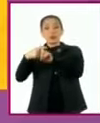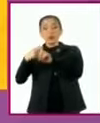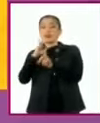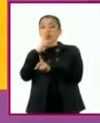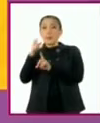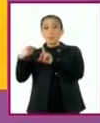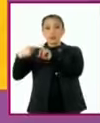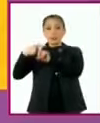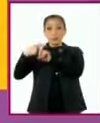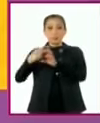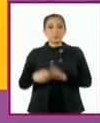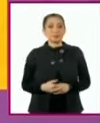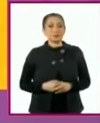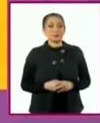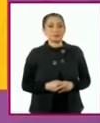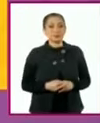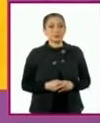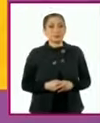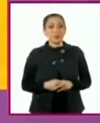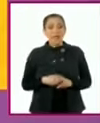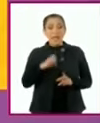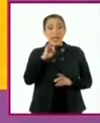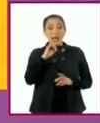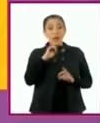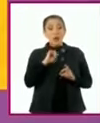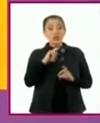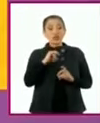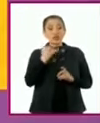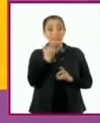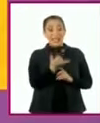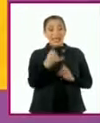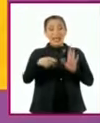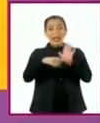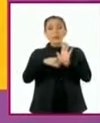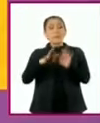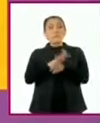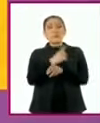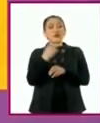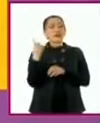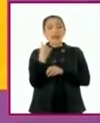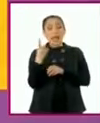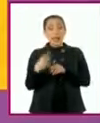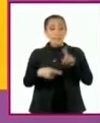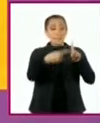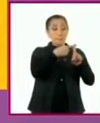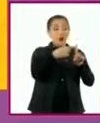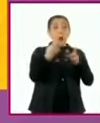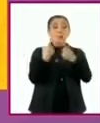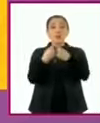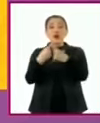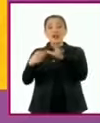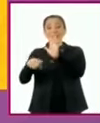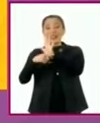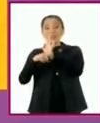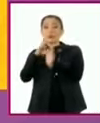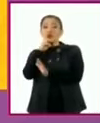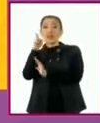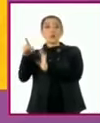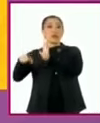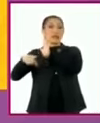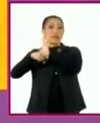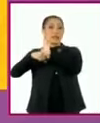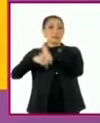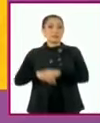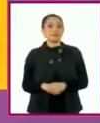a positivo. En la ecuación 2, y es negativa porque positivo por negativo es igual a